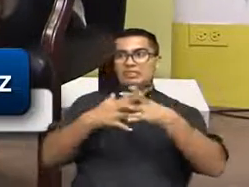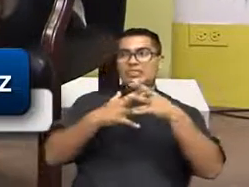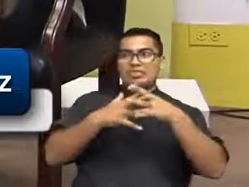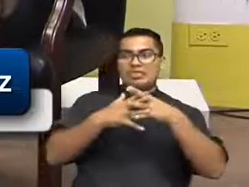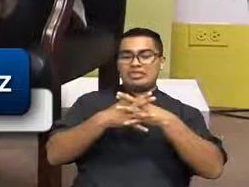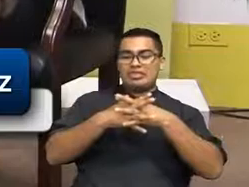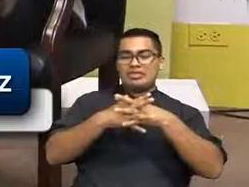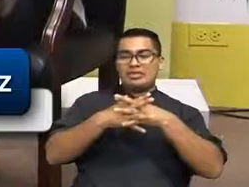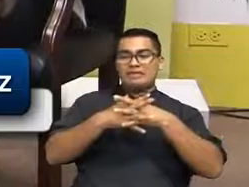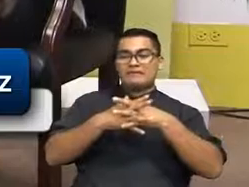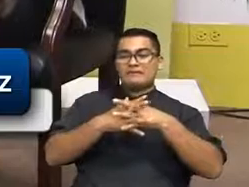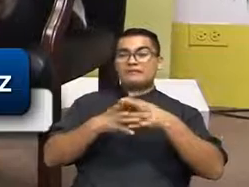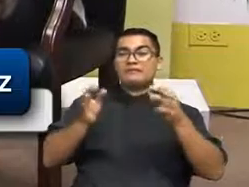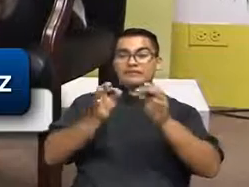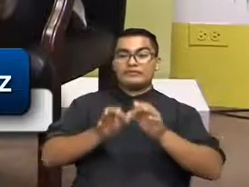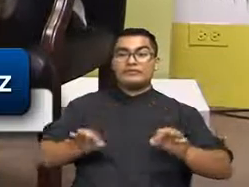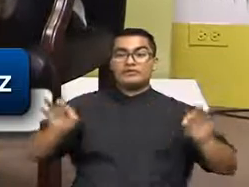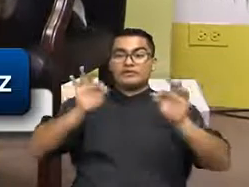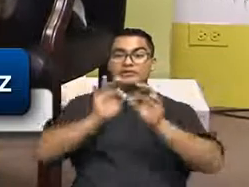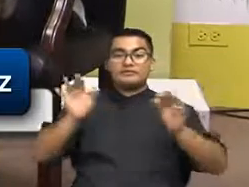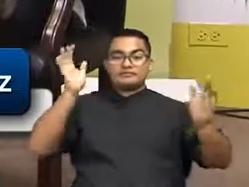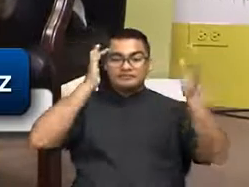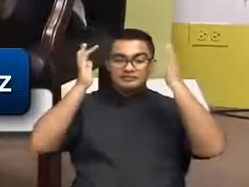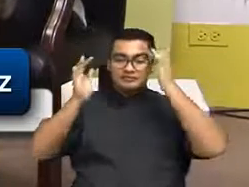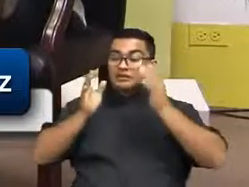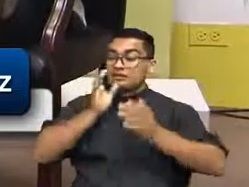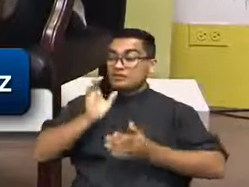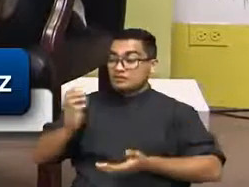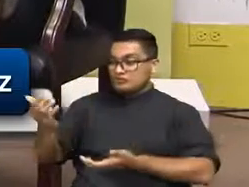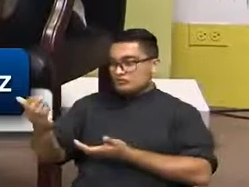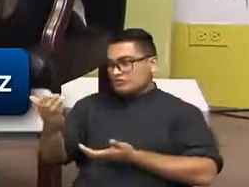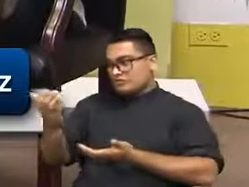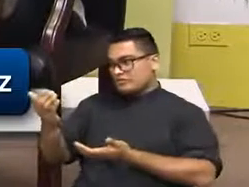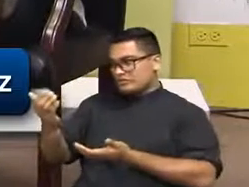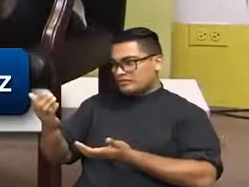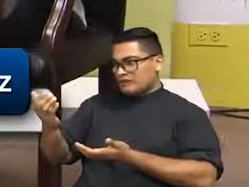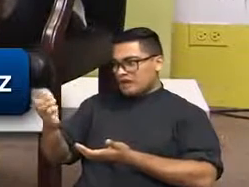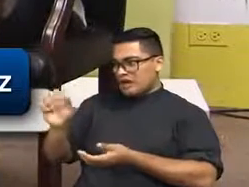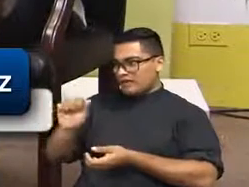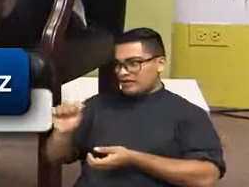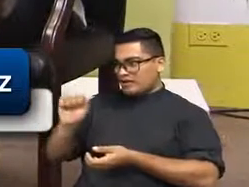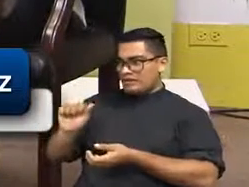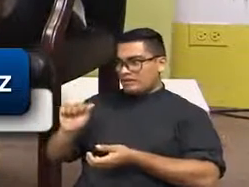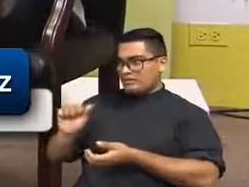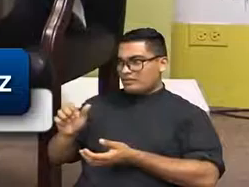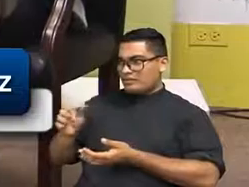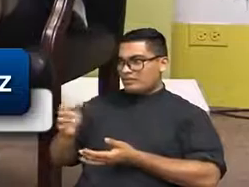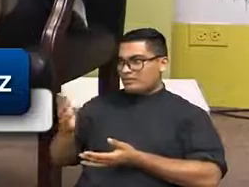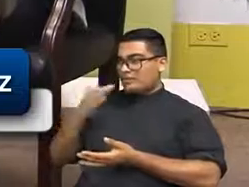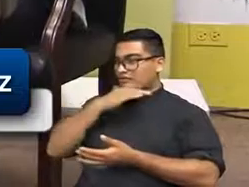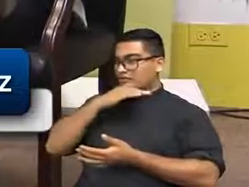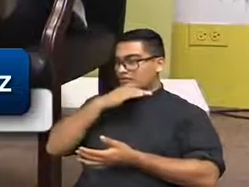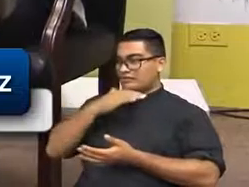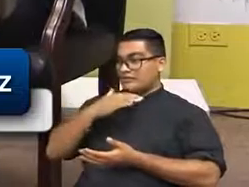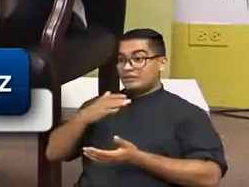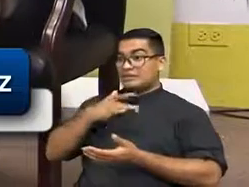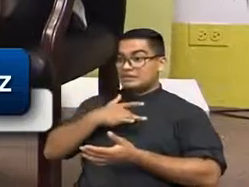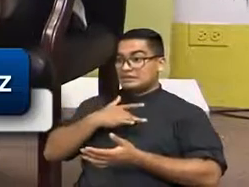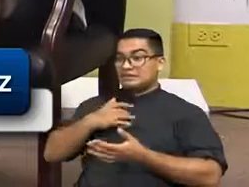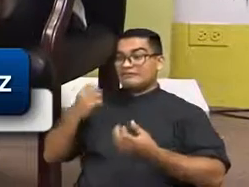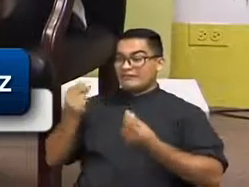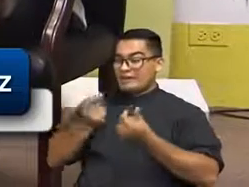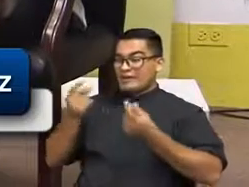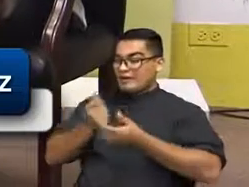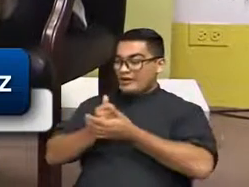la incompatibilidad debe ser preocupación si el niño se empieza a poner amarillito muy tempranamente. Ahí sí es de preocuparse. La anemia sí